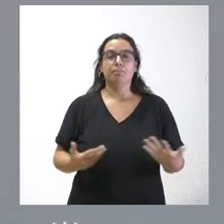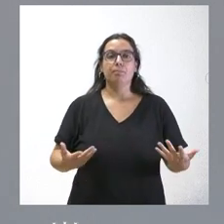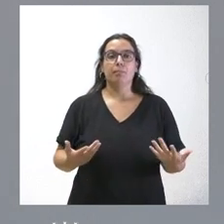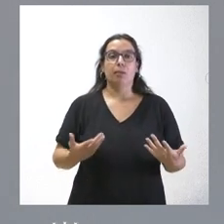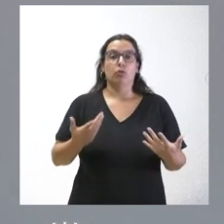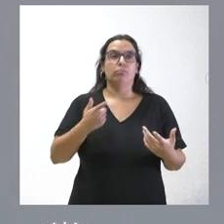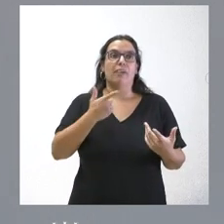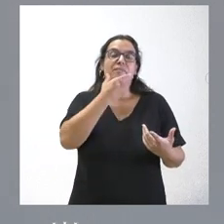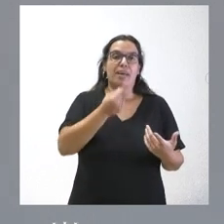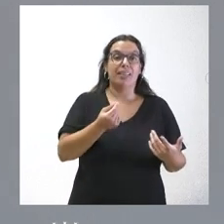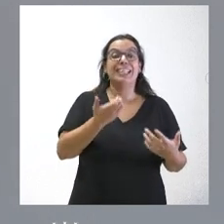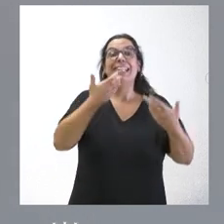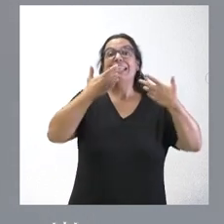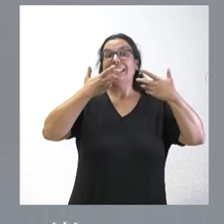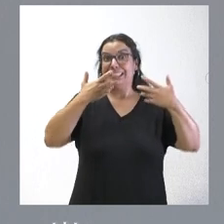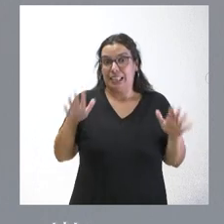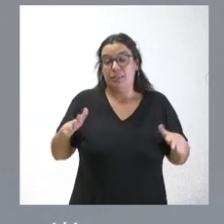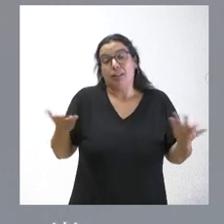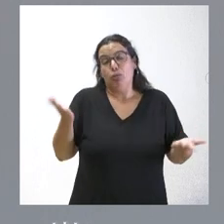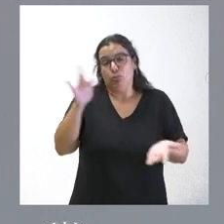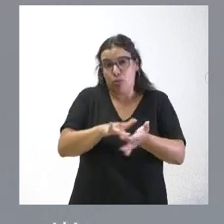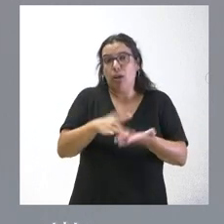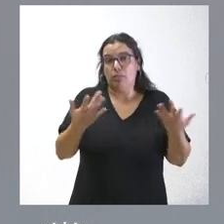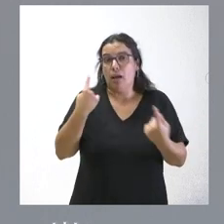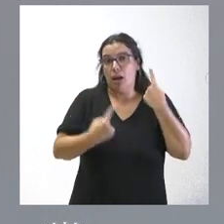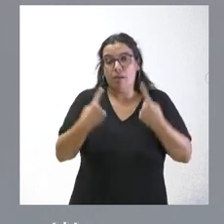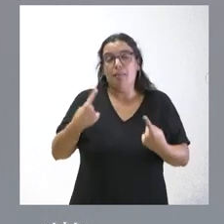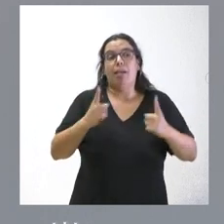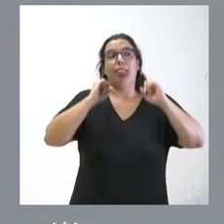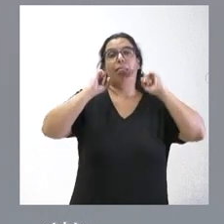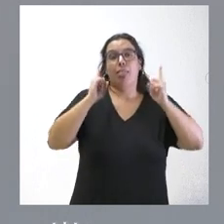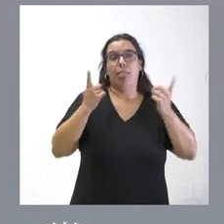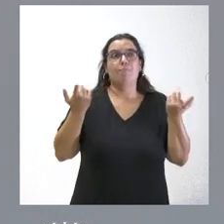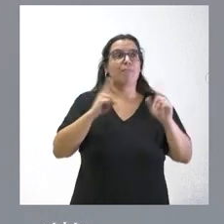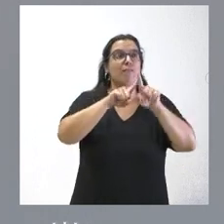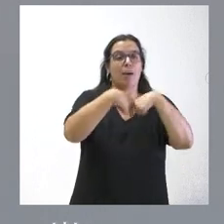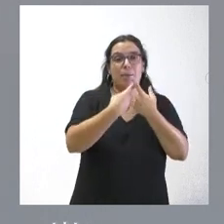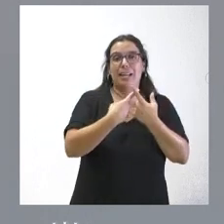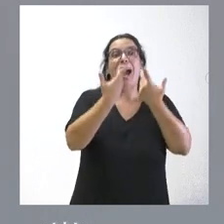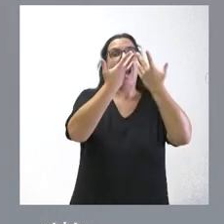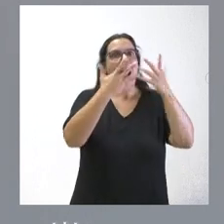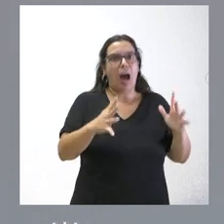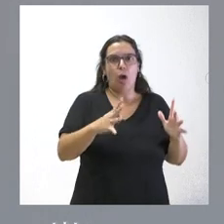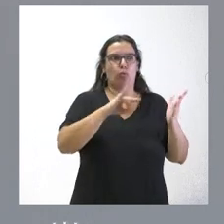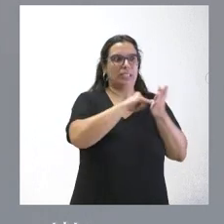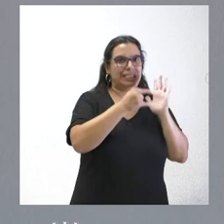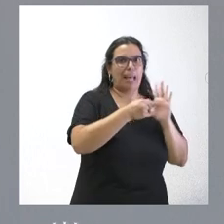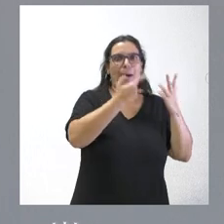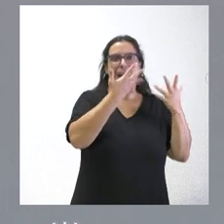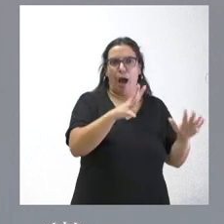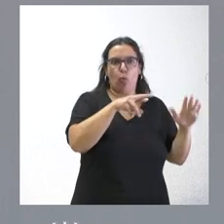lo facilita si hubiera que puede haberlo y lo hay algún caso concreto de familias que a pesar de todo ese sistema general